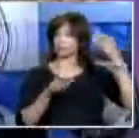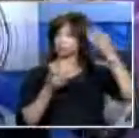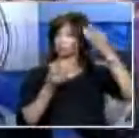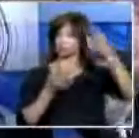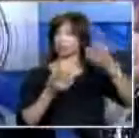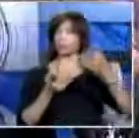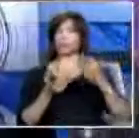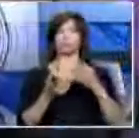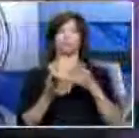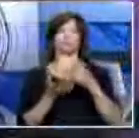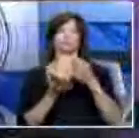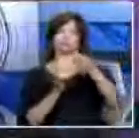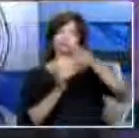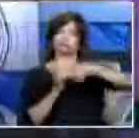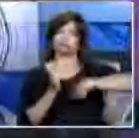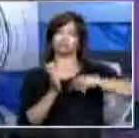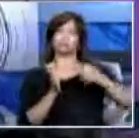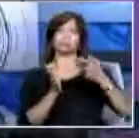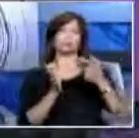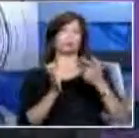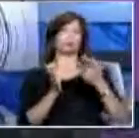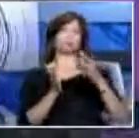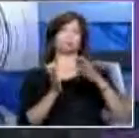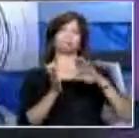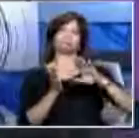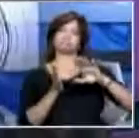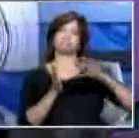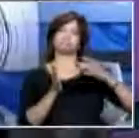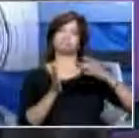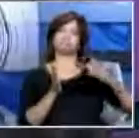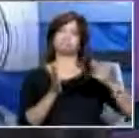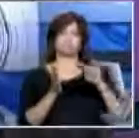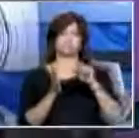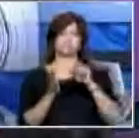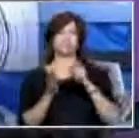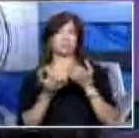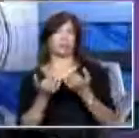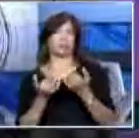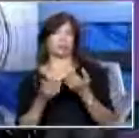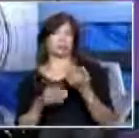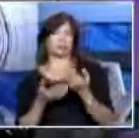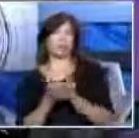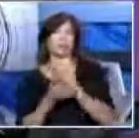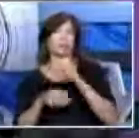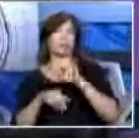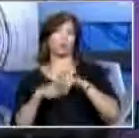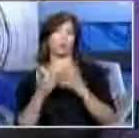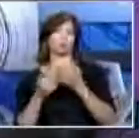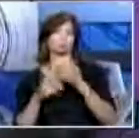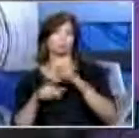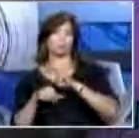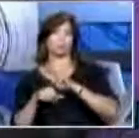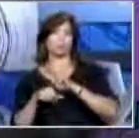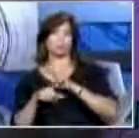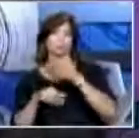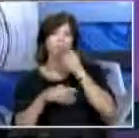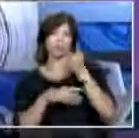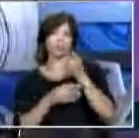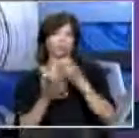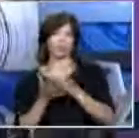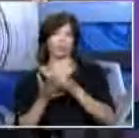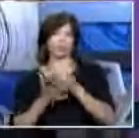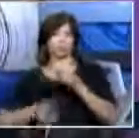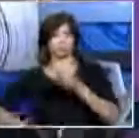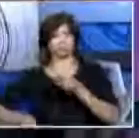dejando atrás el uso de tarjetas de crédito como las formas de manejar el dinero cambia esto también garantiza más seguridad usted no tiene que andar con efectivo